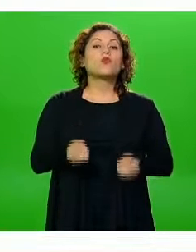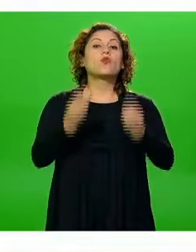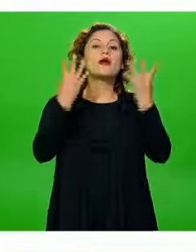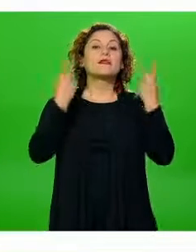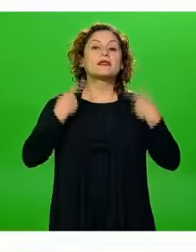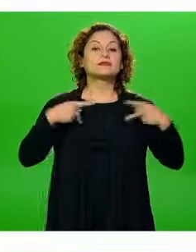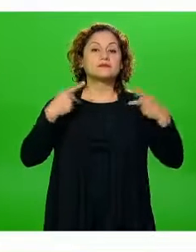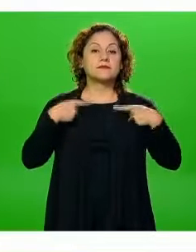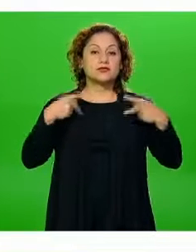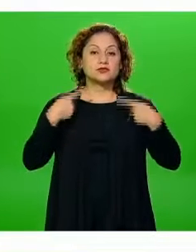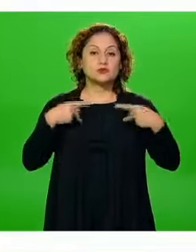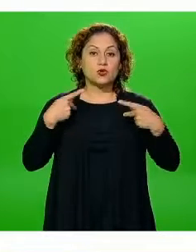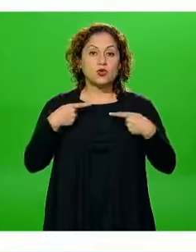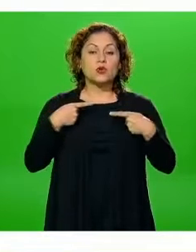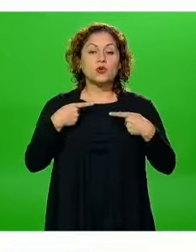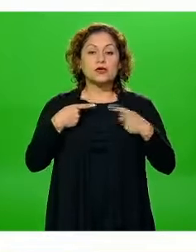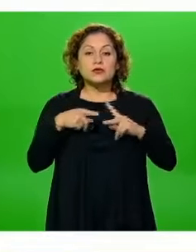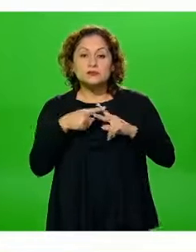activos estimados de